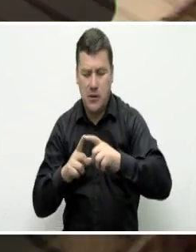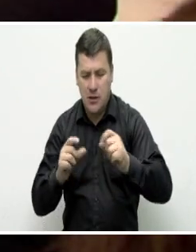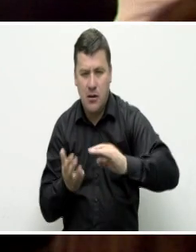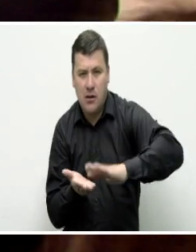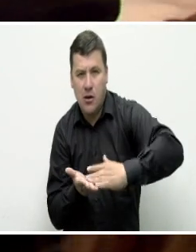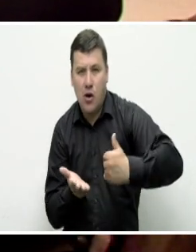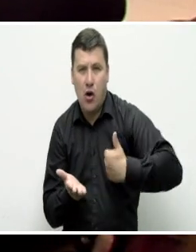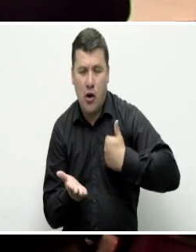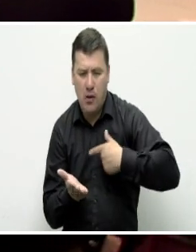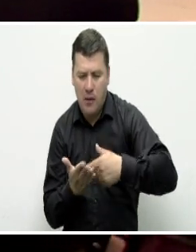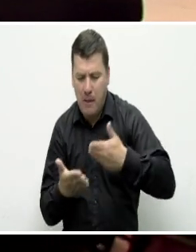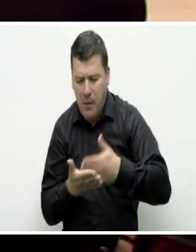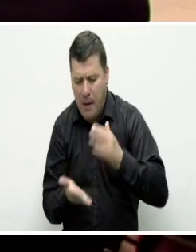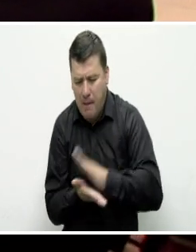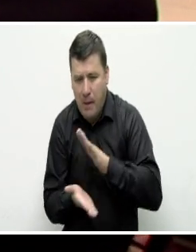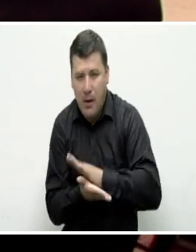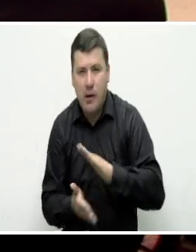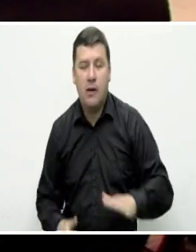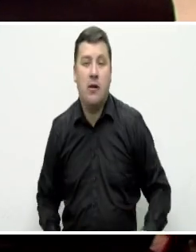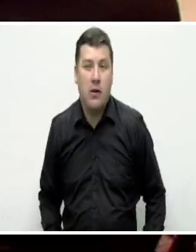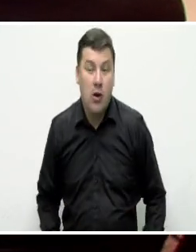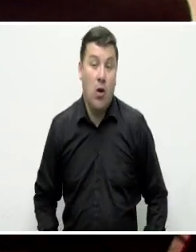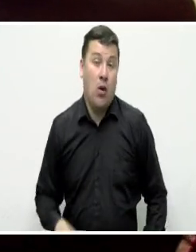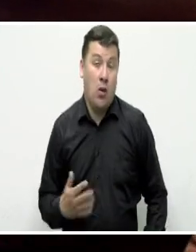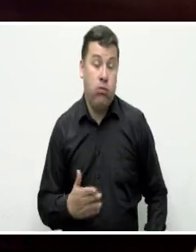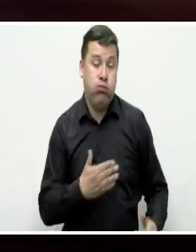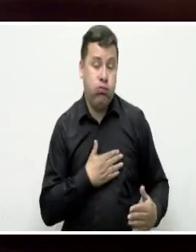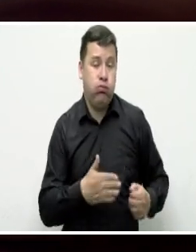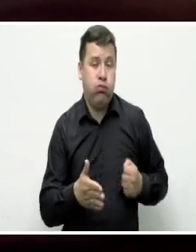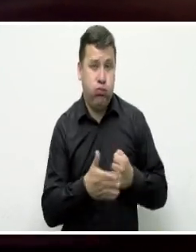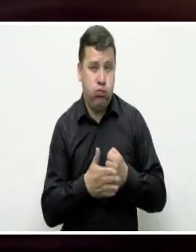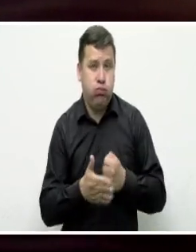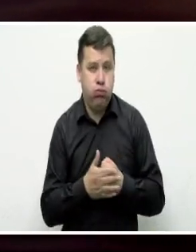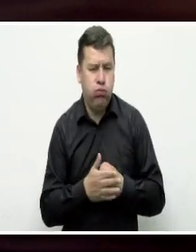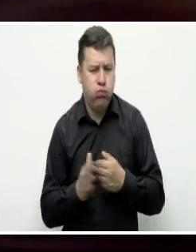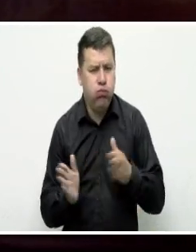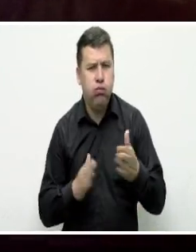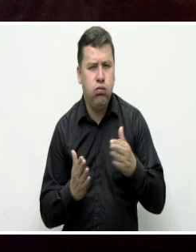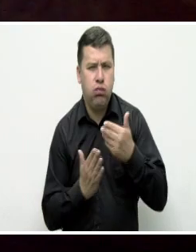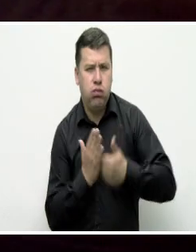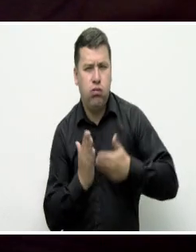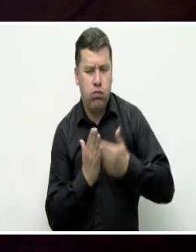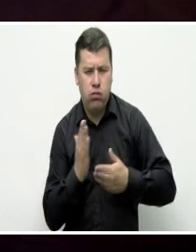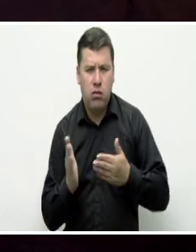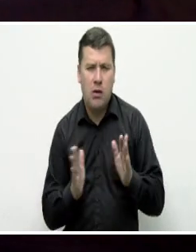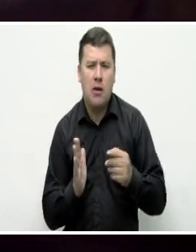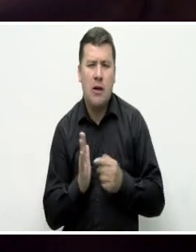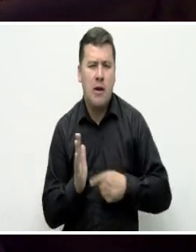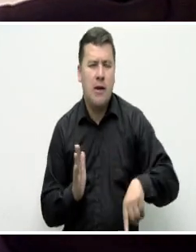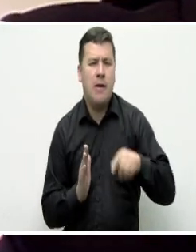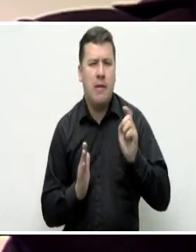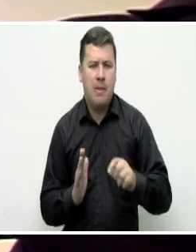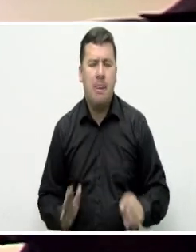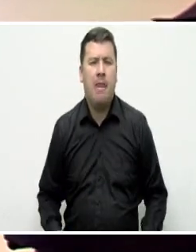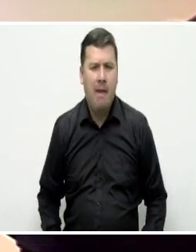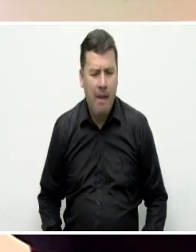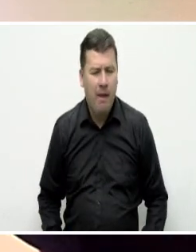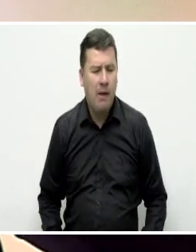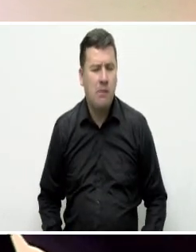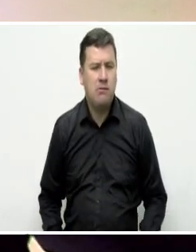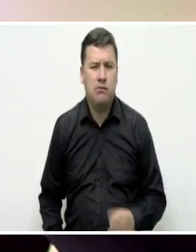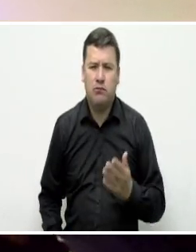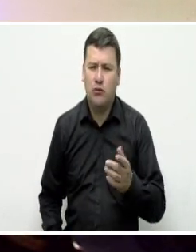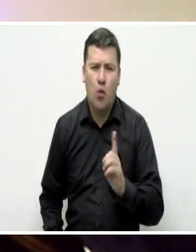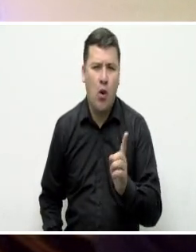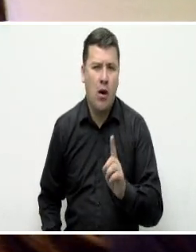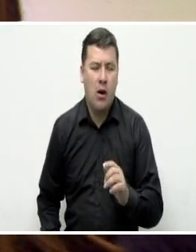identidad. No solamente ha sido un reto la alta producción de documentos de identidad, sino también algo a lo que no